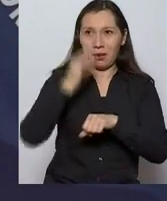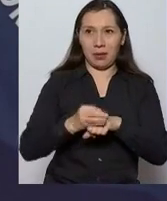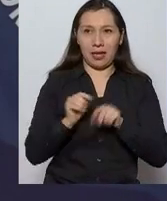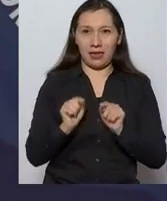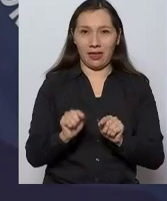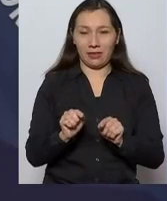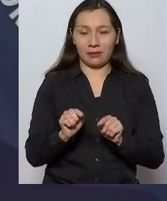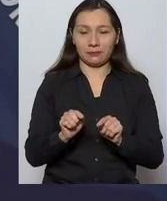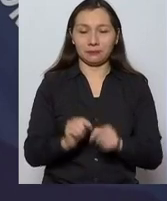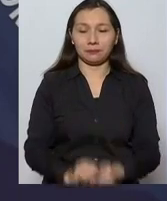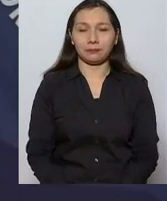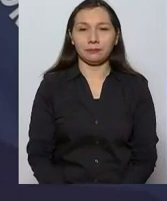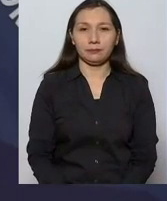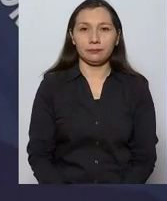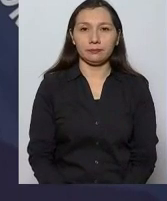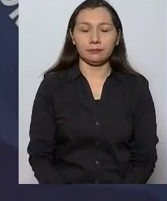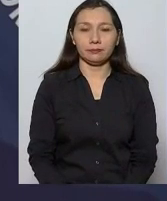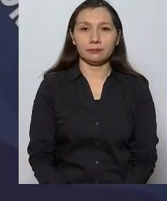enfermedad.